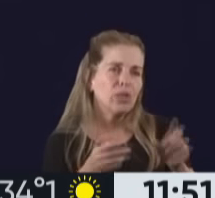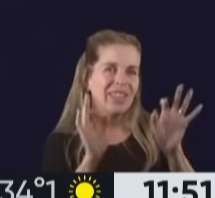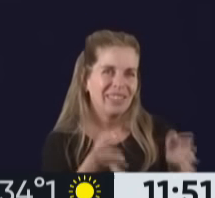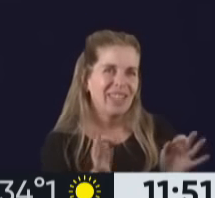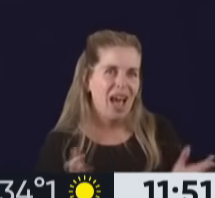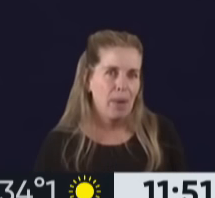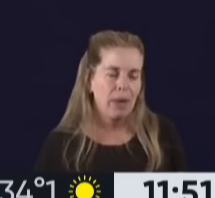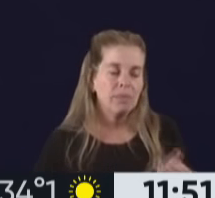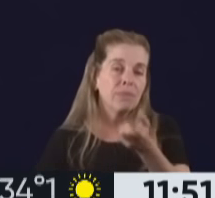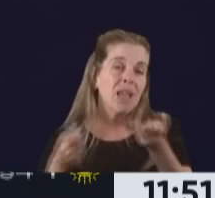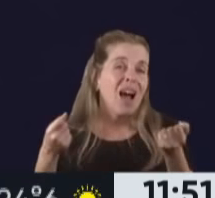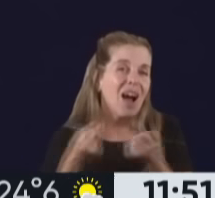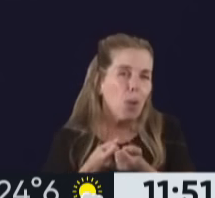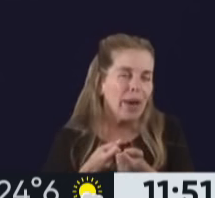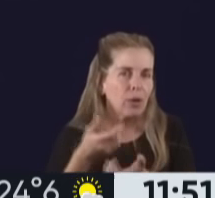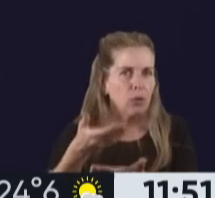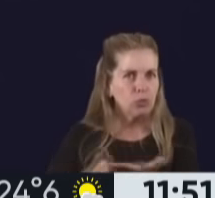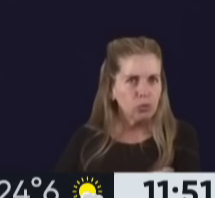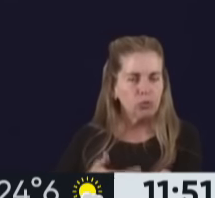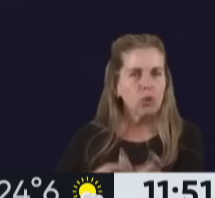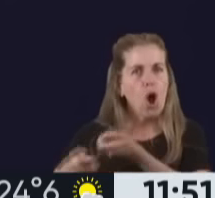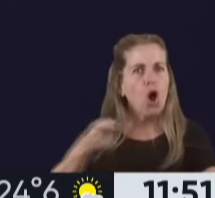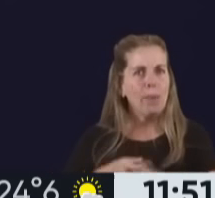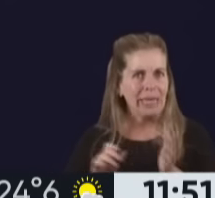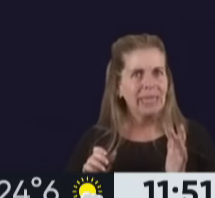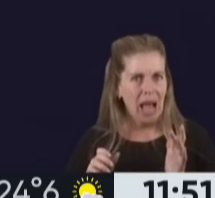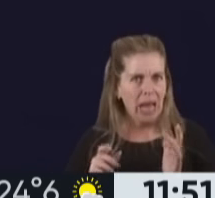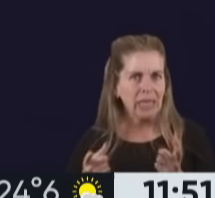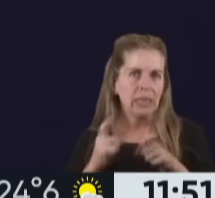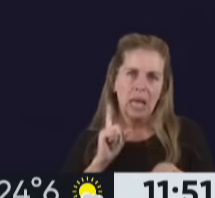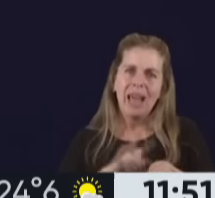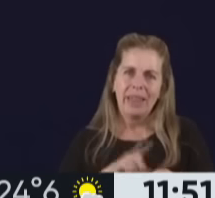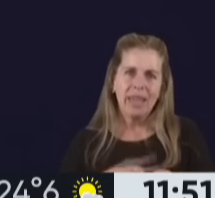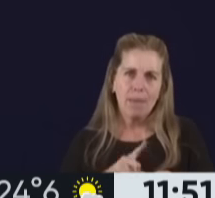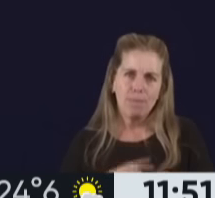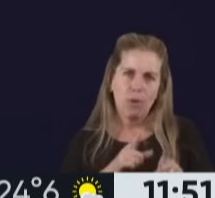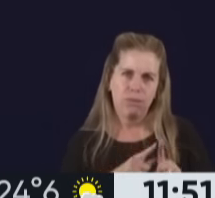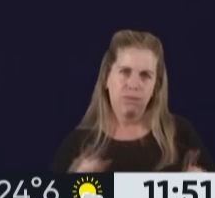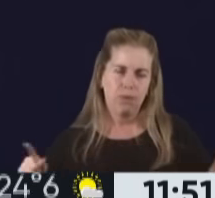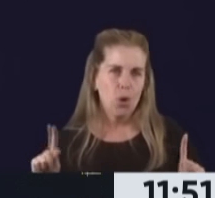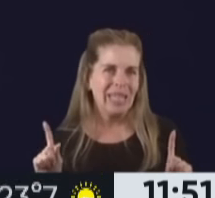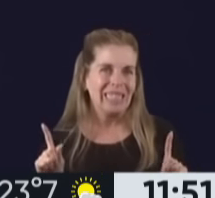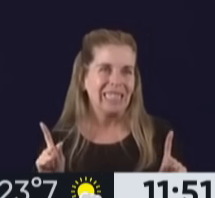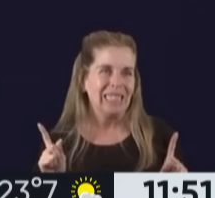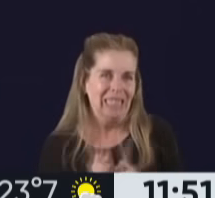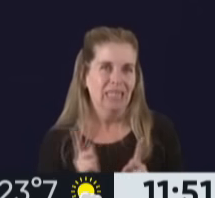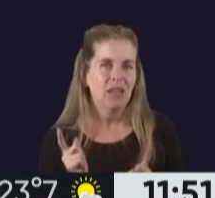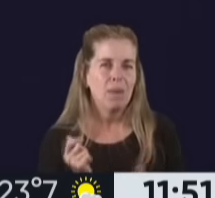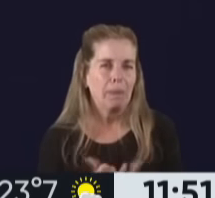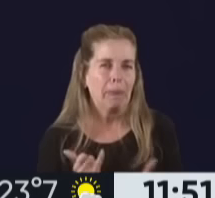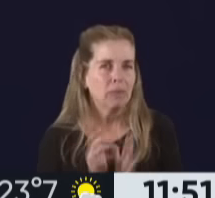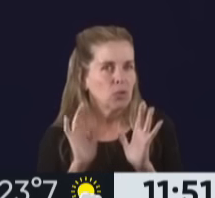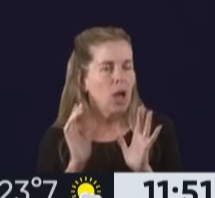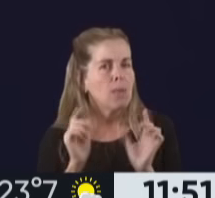saben, suelen ser muy laboriosos, llevan mucho tiempo, especialmente en la parte